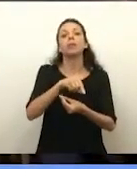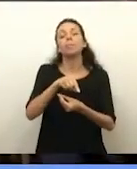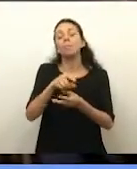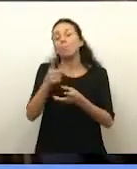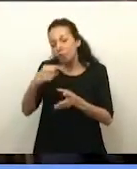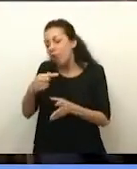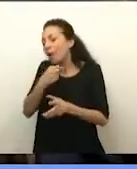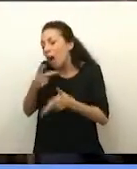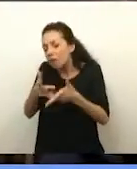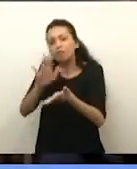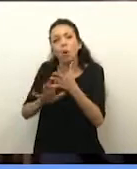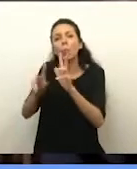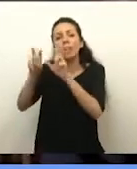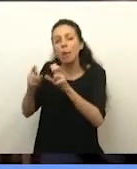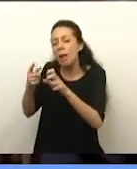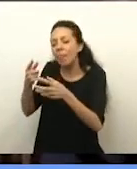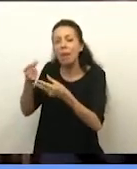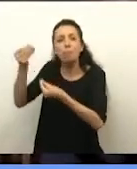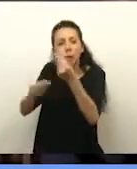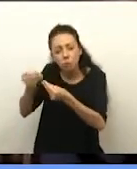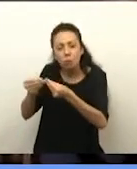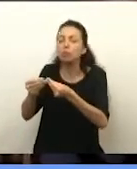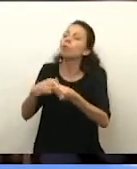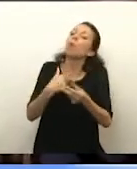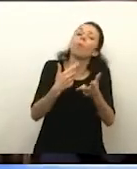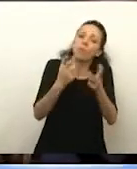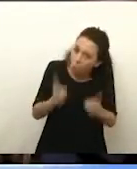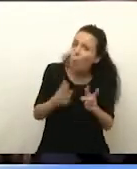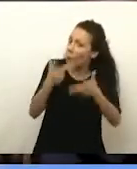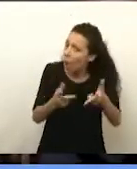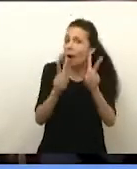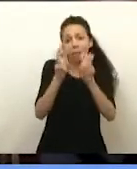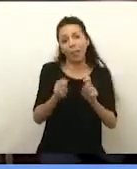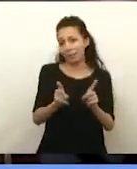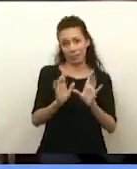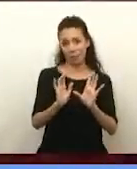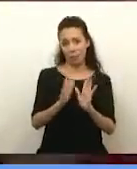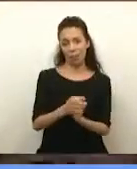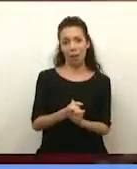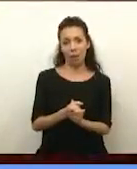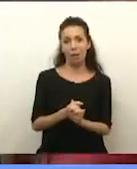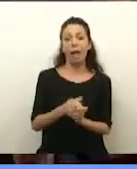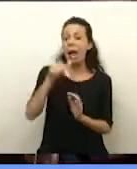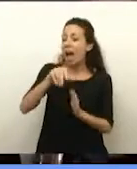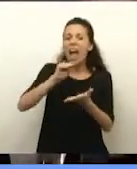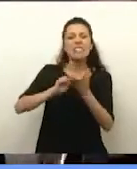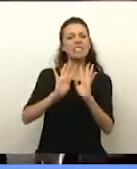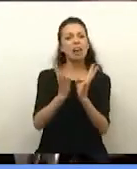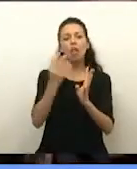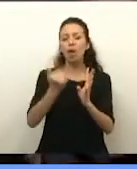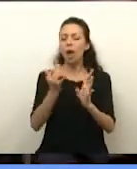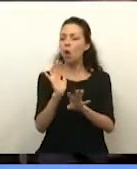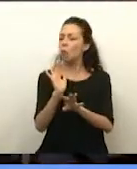volver muchas veces sobre este tema tenemos en este senado una rara costumbre